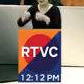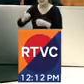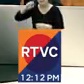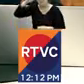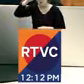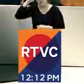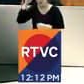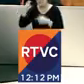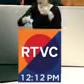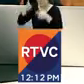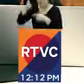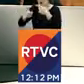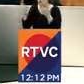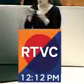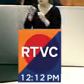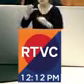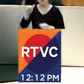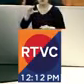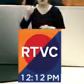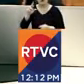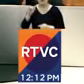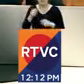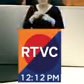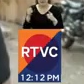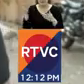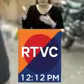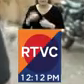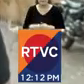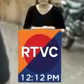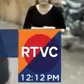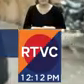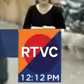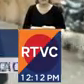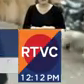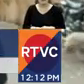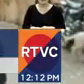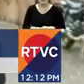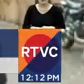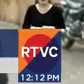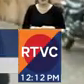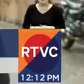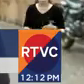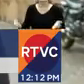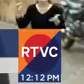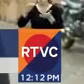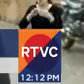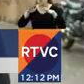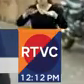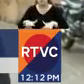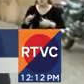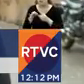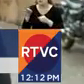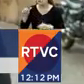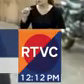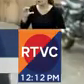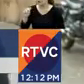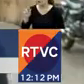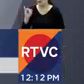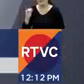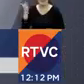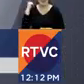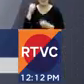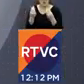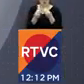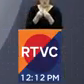Carrascal, periodista de la Radio Nacional de Colombia, nos amplía esta información. La normalidad retornó al municipio de Acarí luego de que integrantes de un grupo